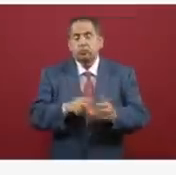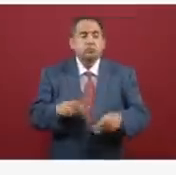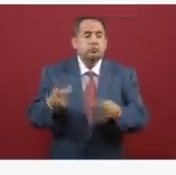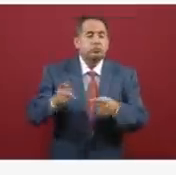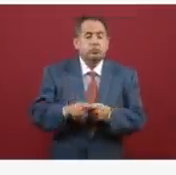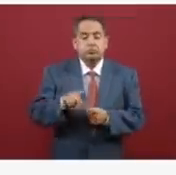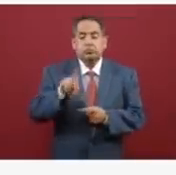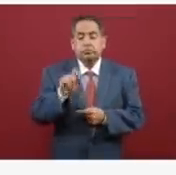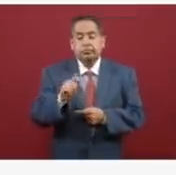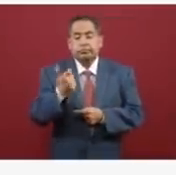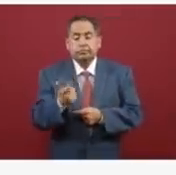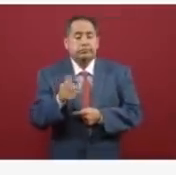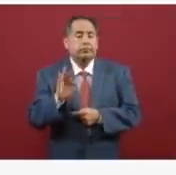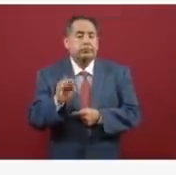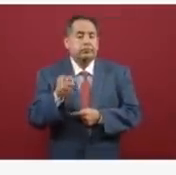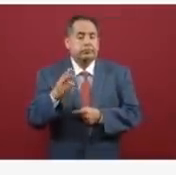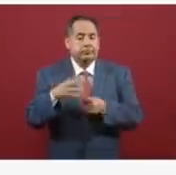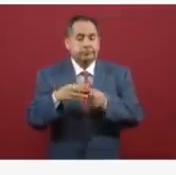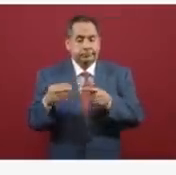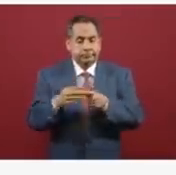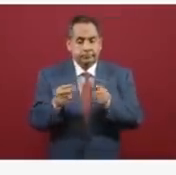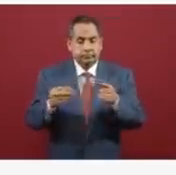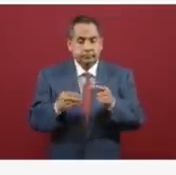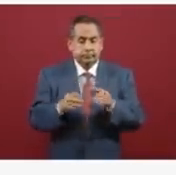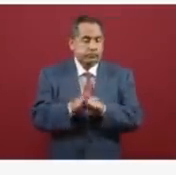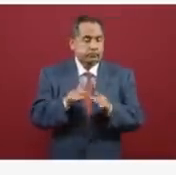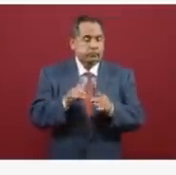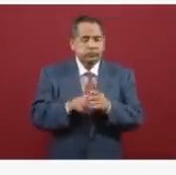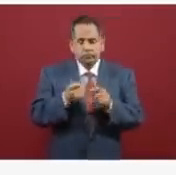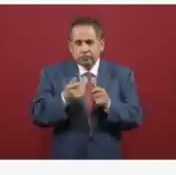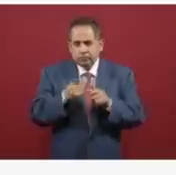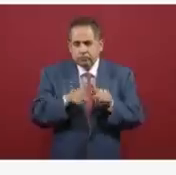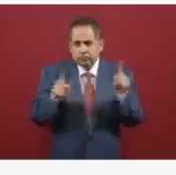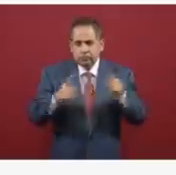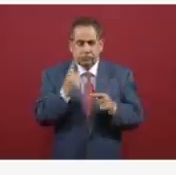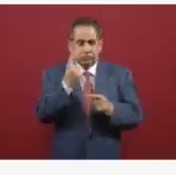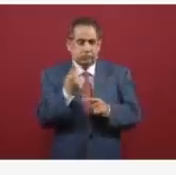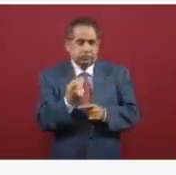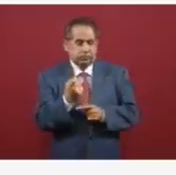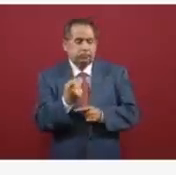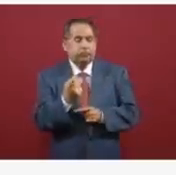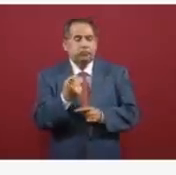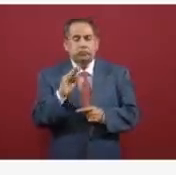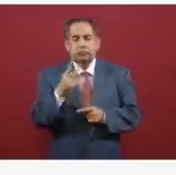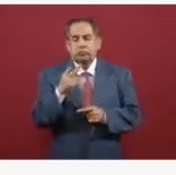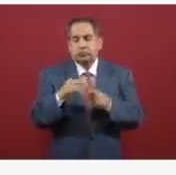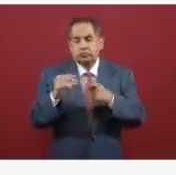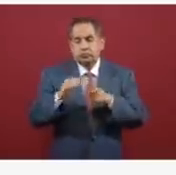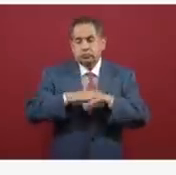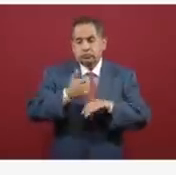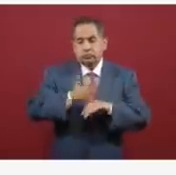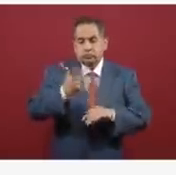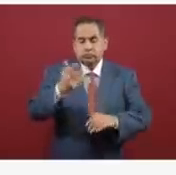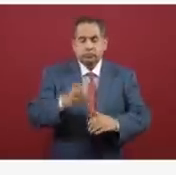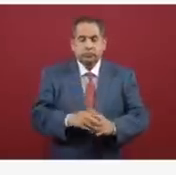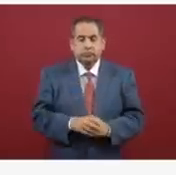de venta al público 20 pesos con 43 centavos con un diferencial 92 centavos